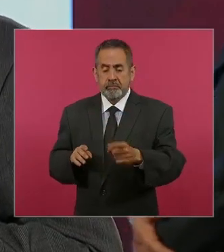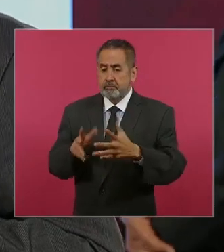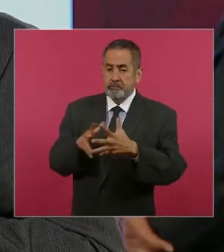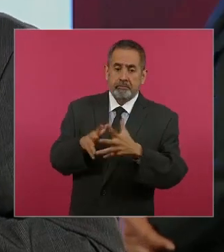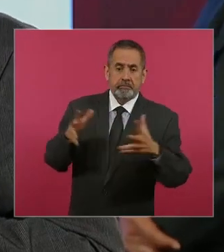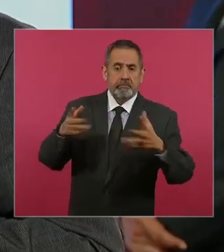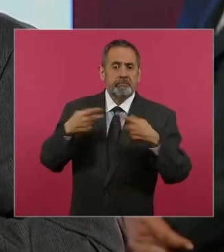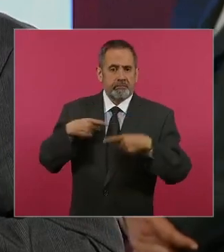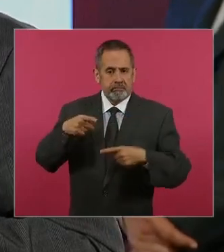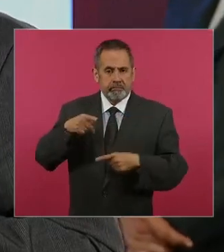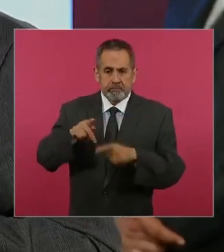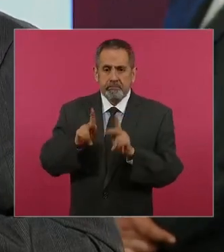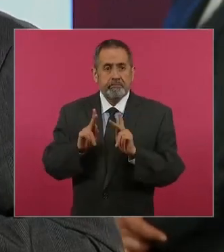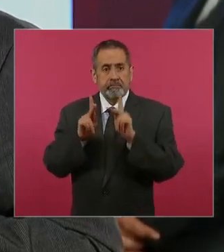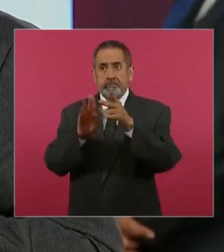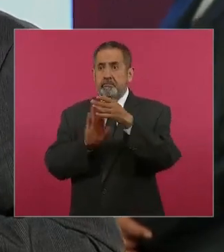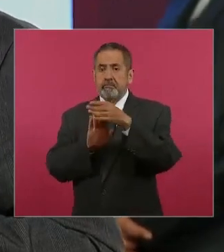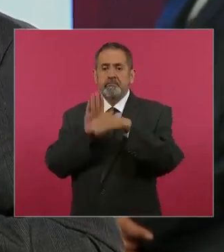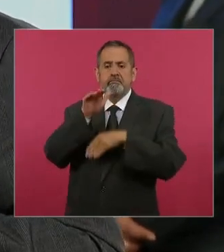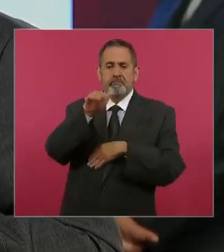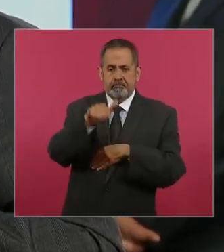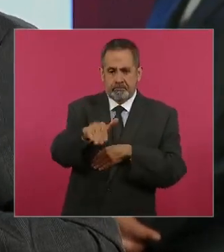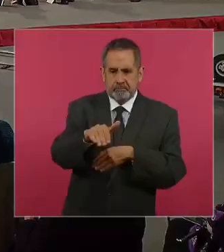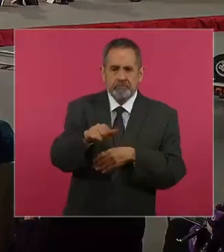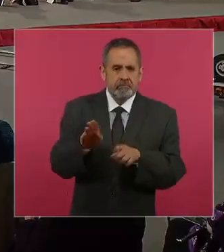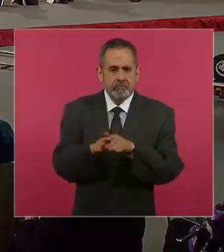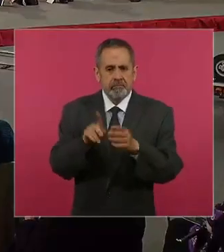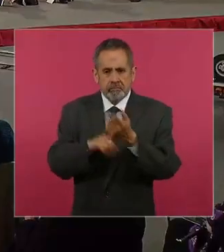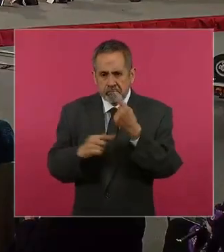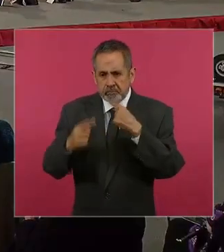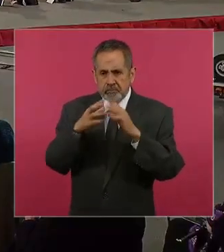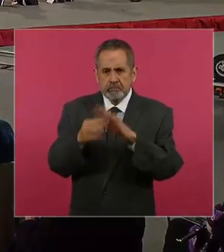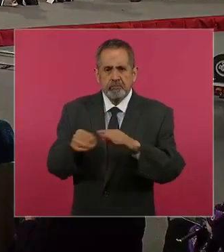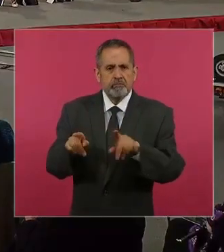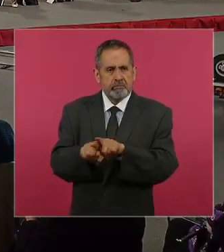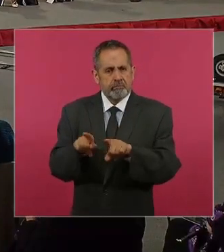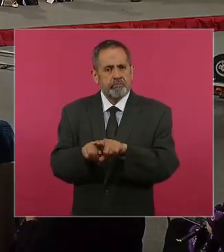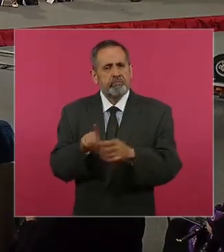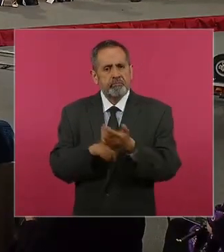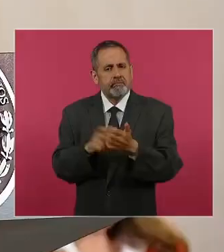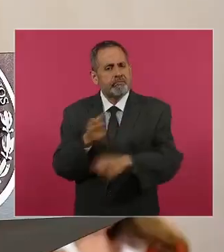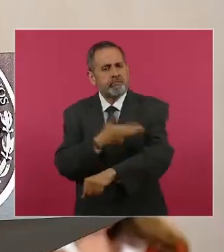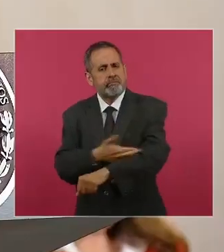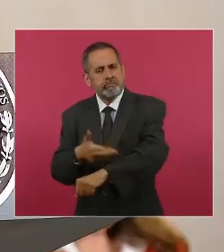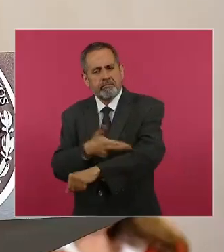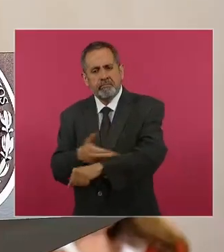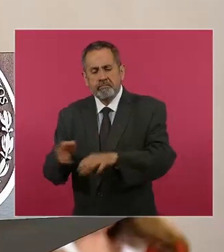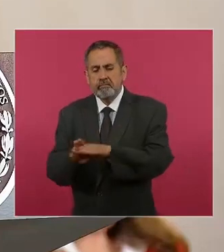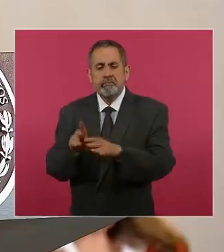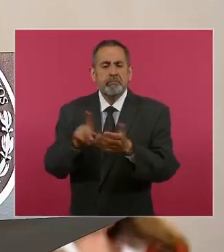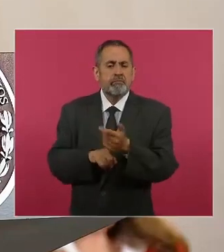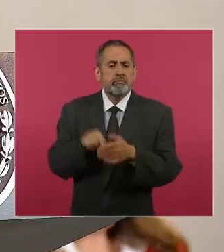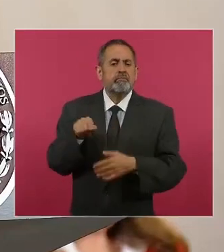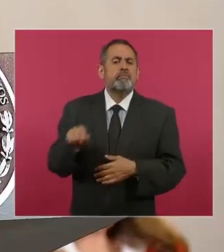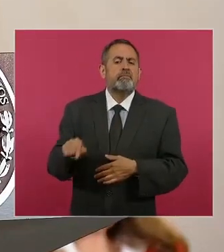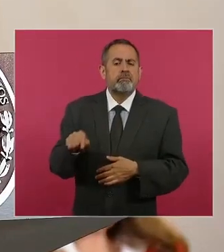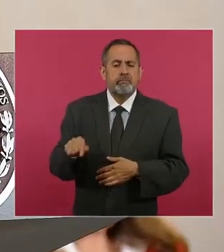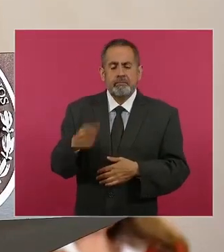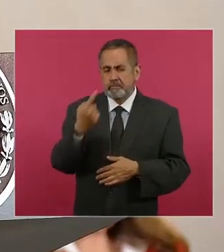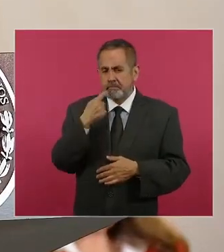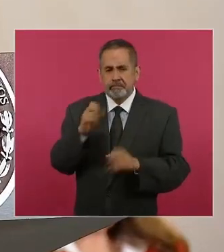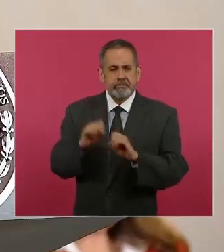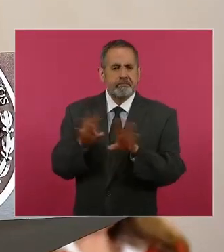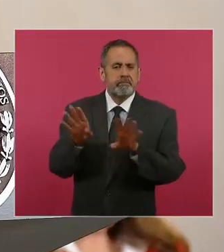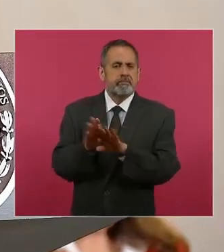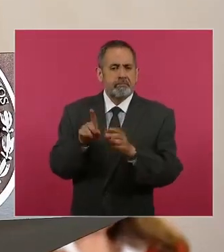de pasos elevados o viaductos y, por supuesto, también algunos ajustes en el trazo del tren. Y, por